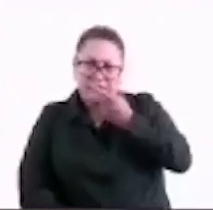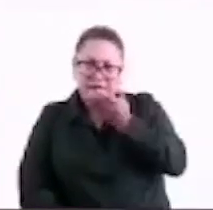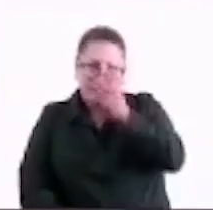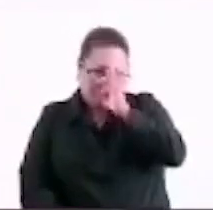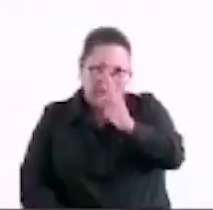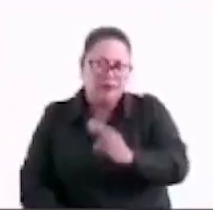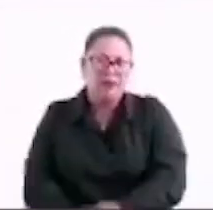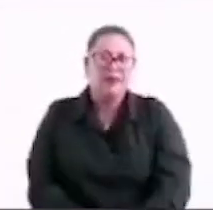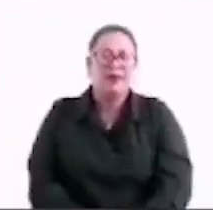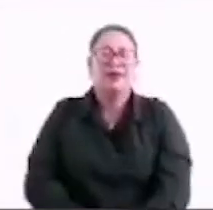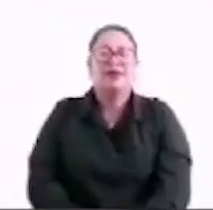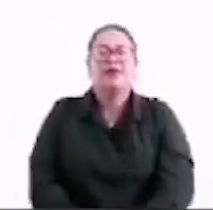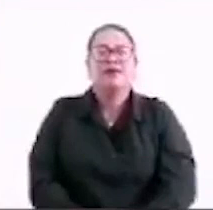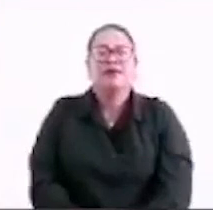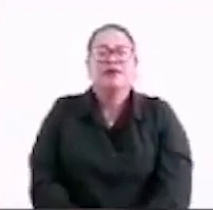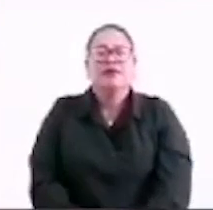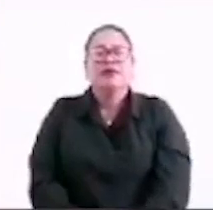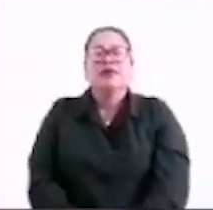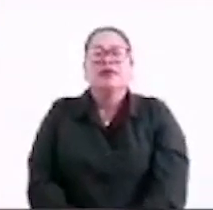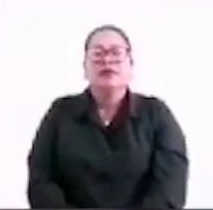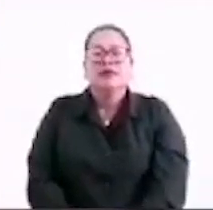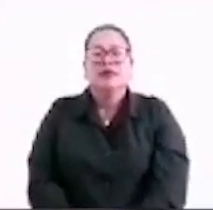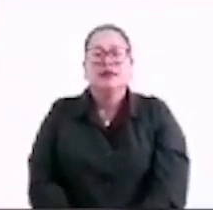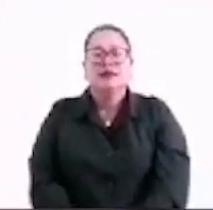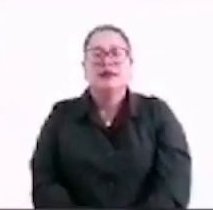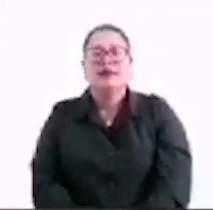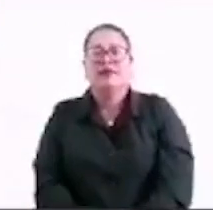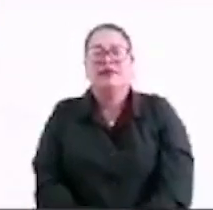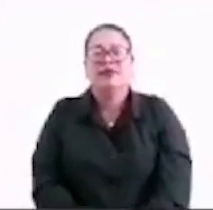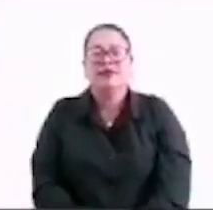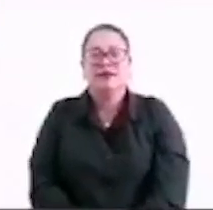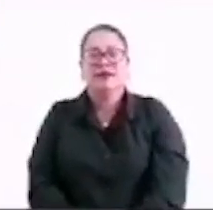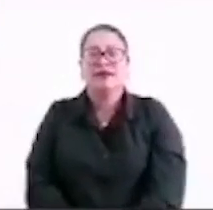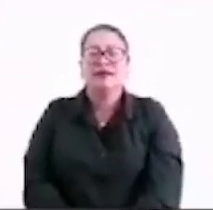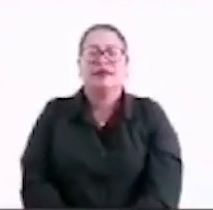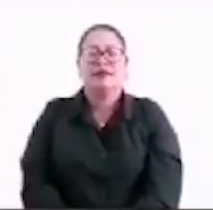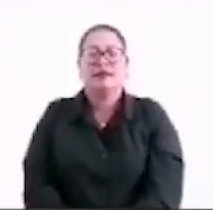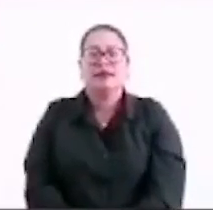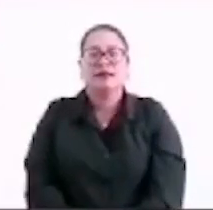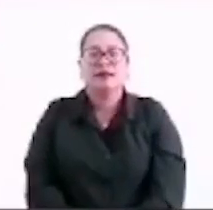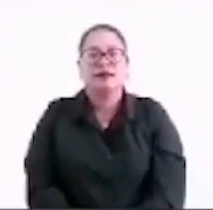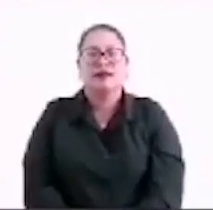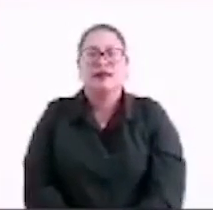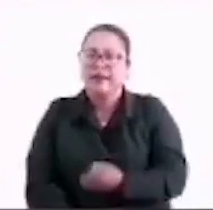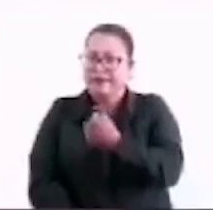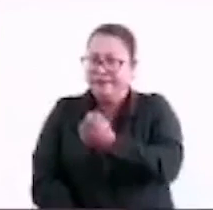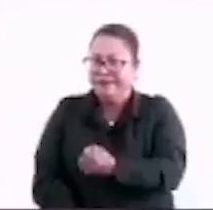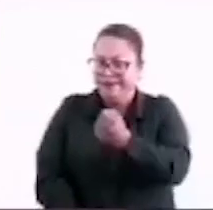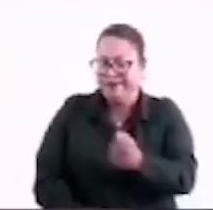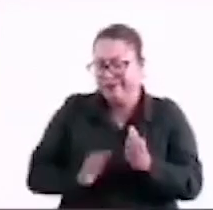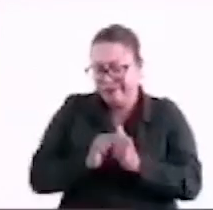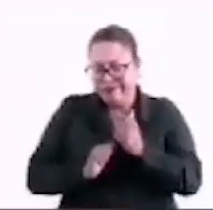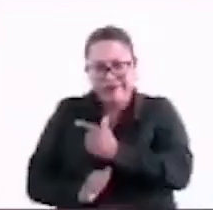gobierno por adeudos con proveedores heredadas de administraciones pasadas. En su intervención, la